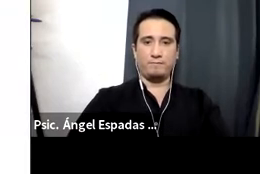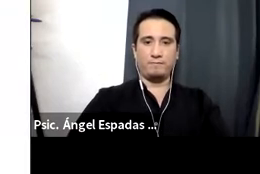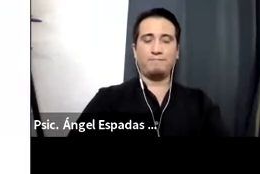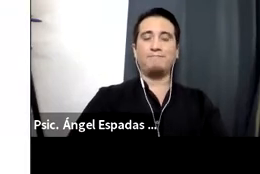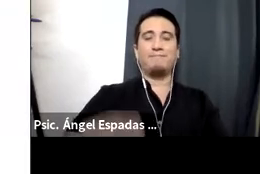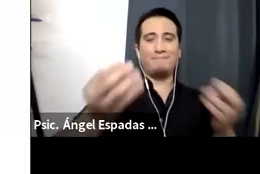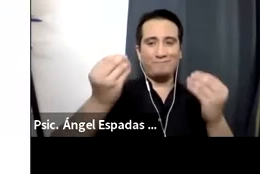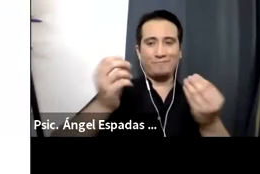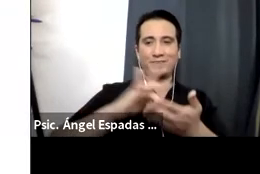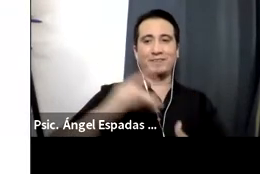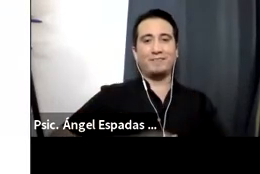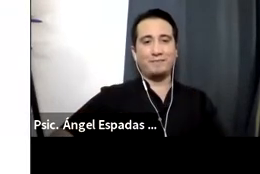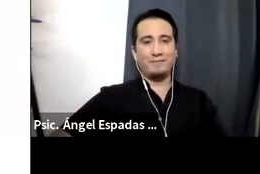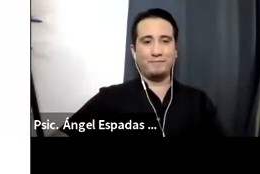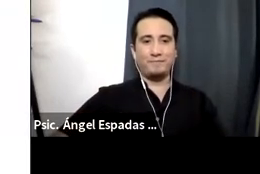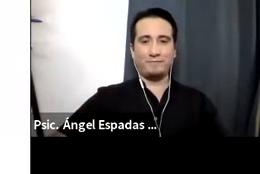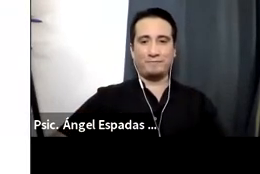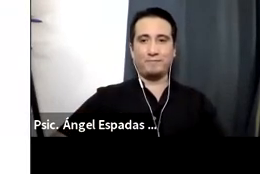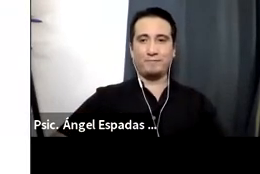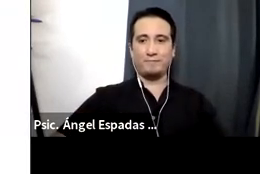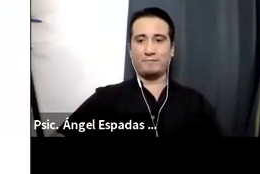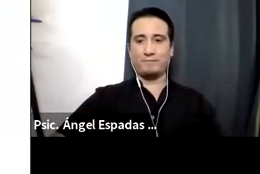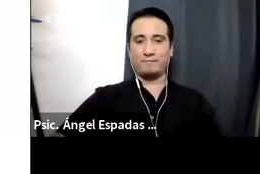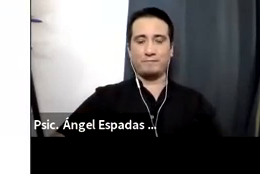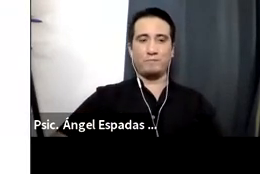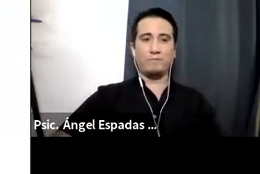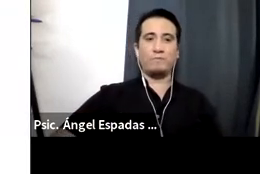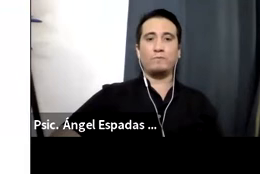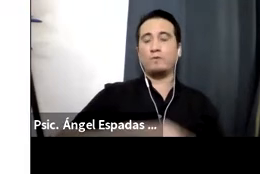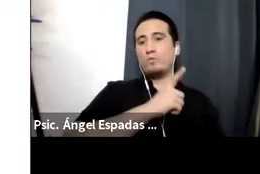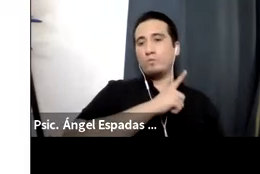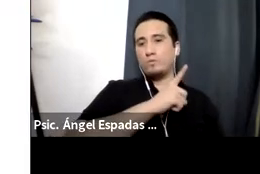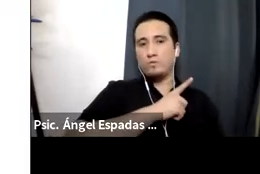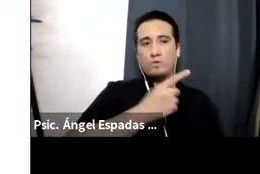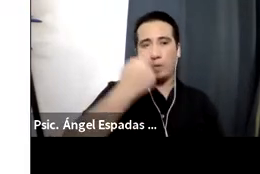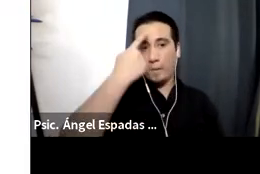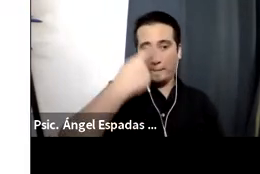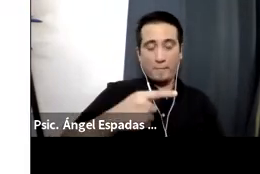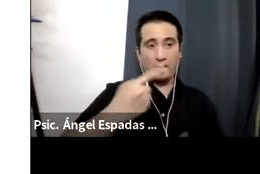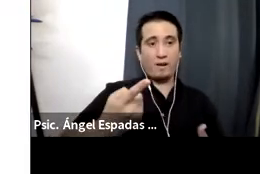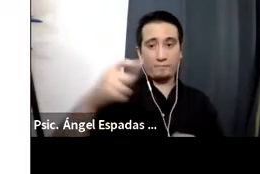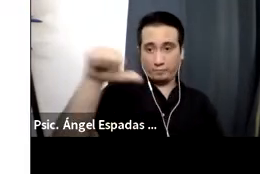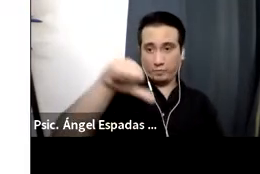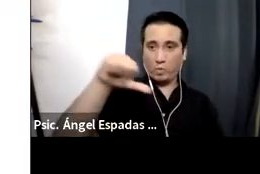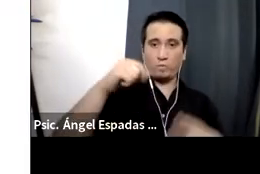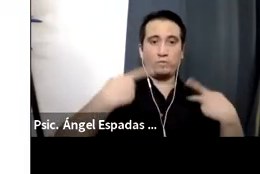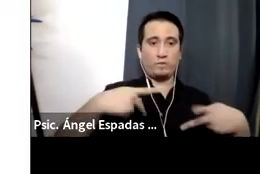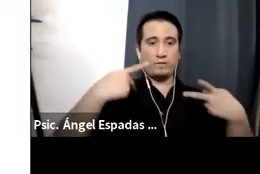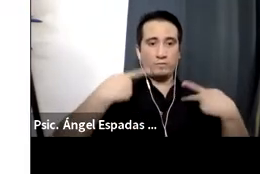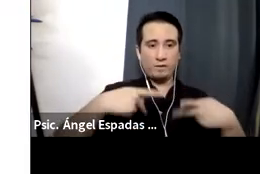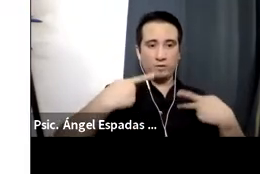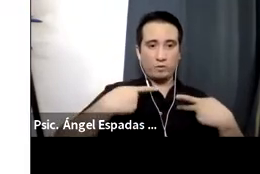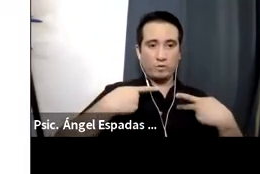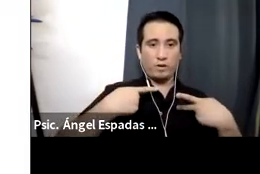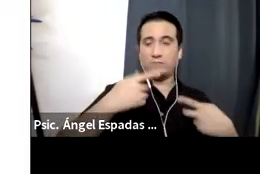Muchas gracias. Bien, entonces, nada más para decir que el día de hoy, para las personas que no me